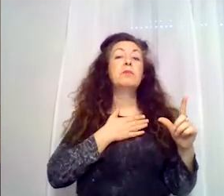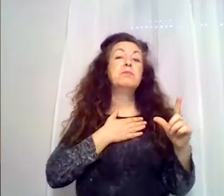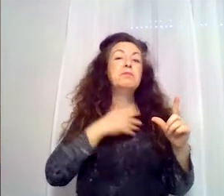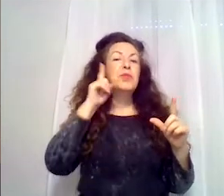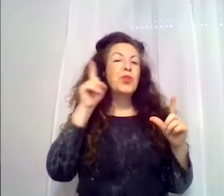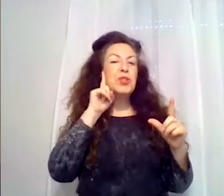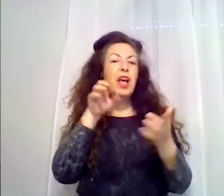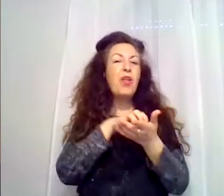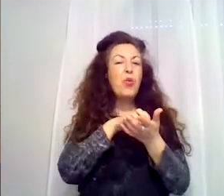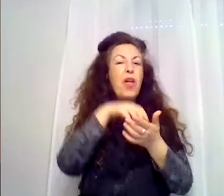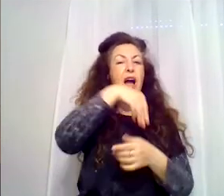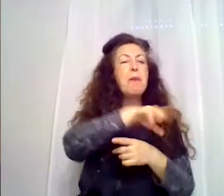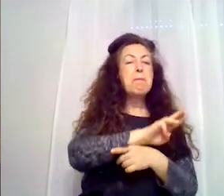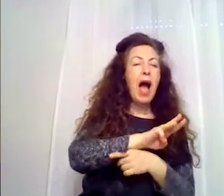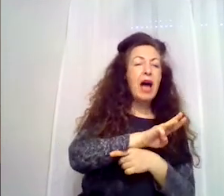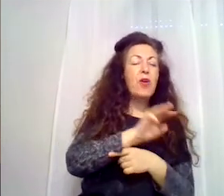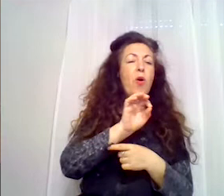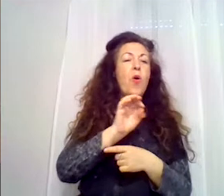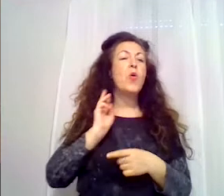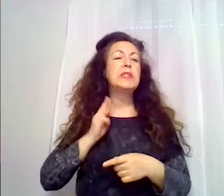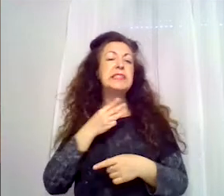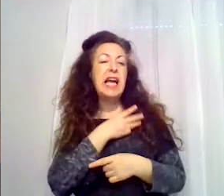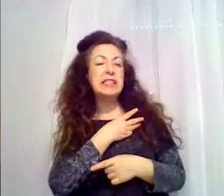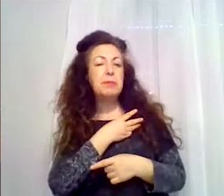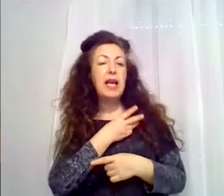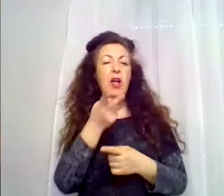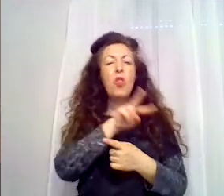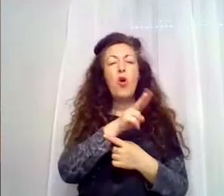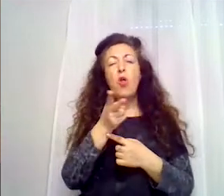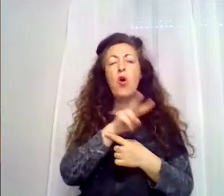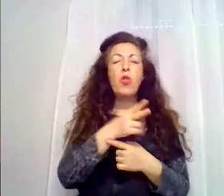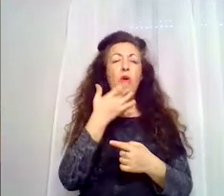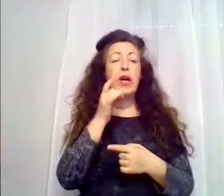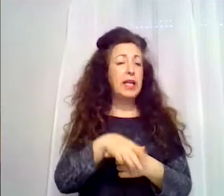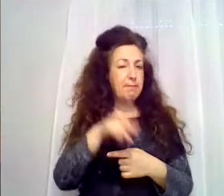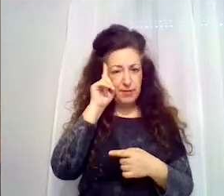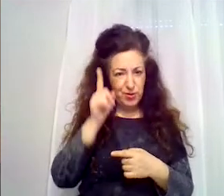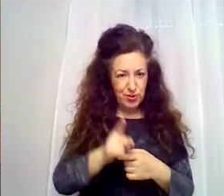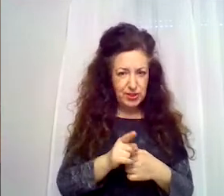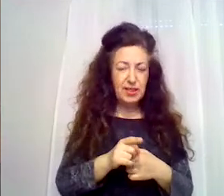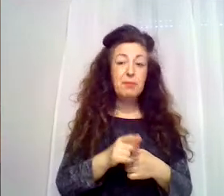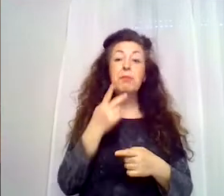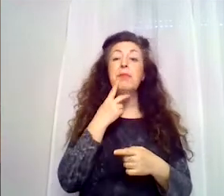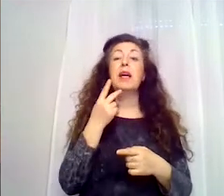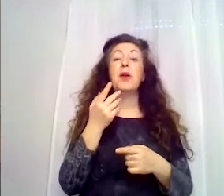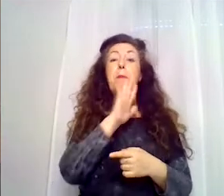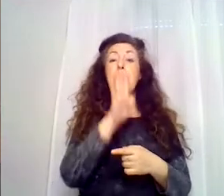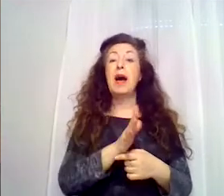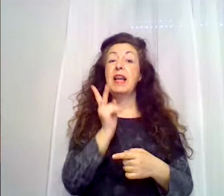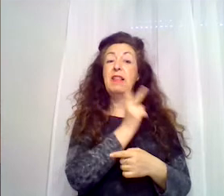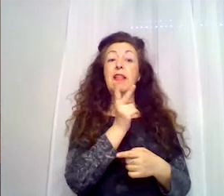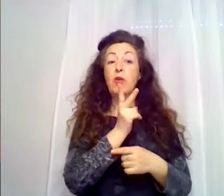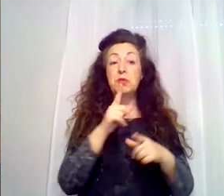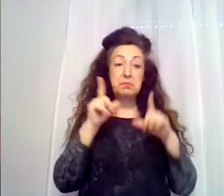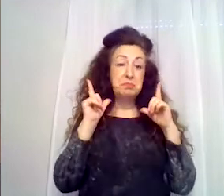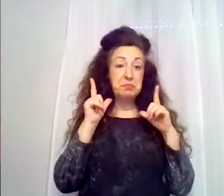otro retrato, el conocido como retrato de Grafton, que no se sabe si pertenece o al propio Shakespeare o al